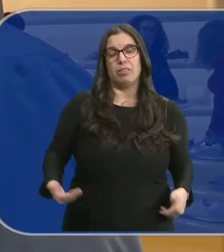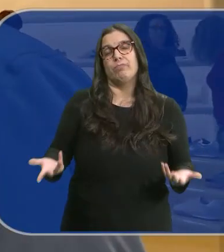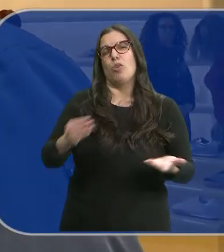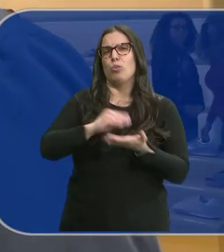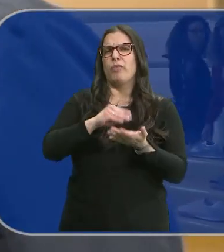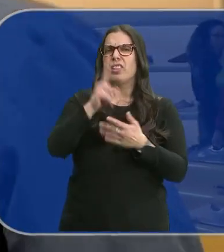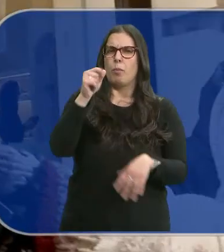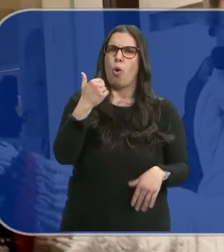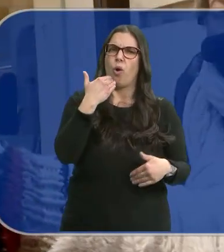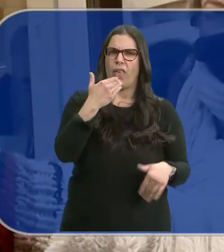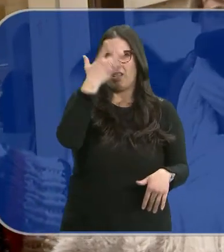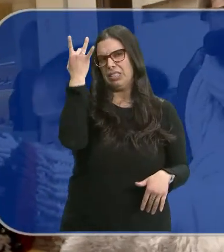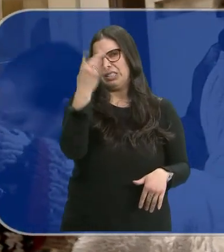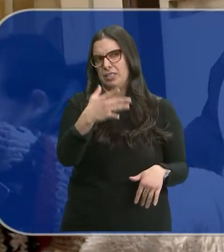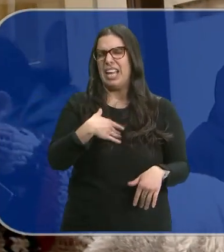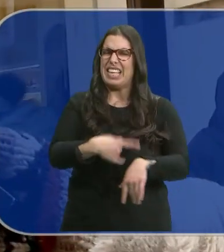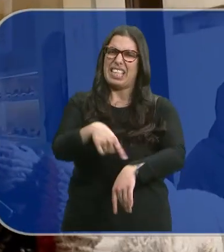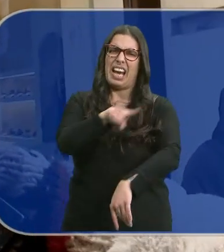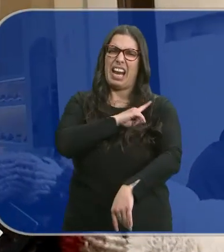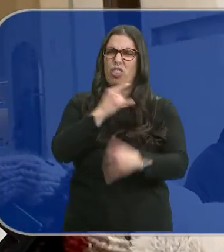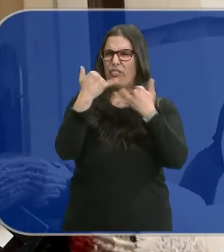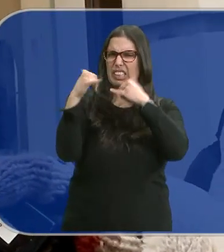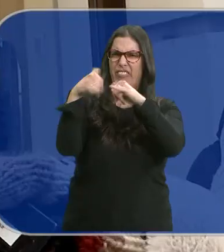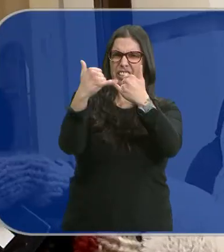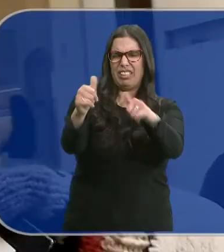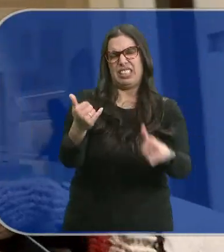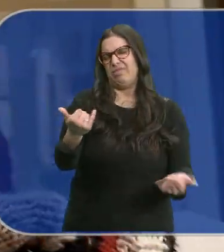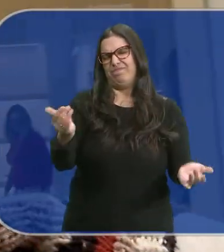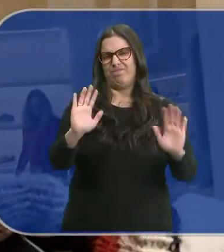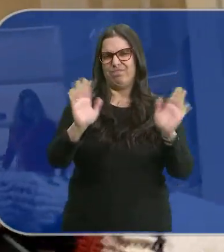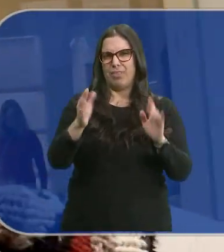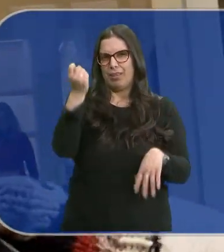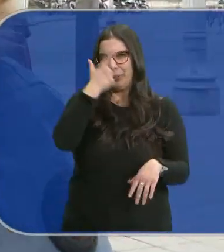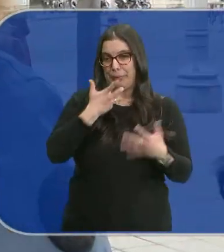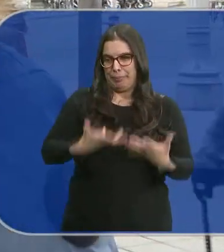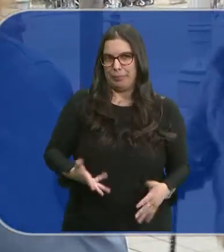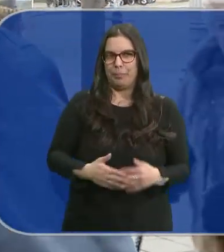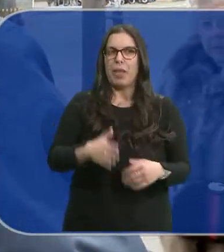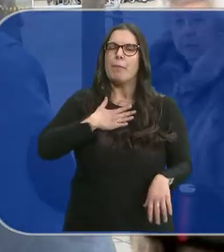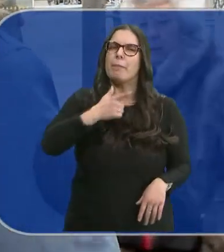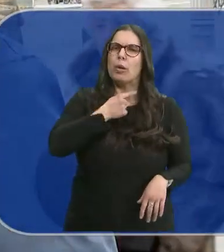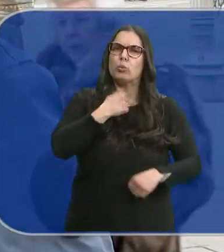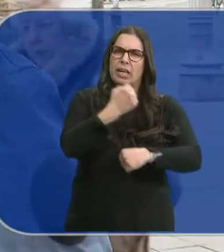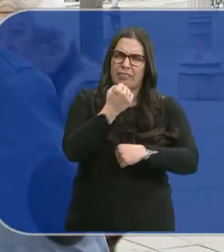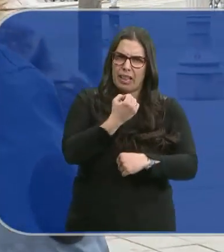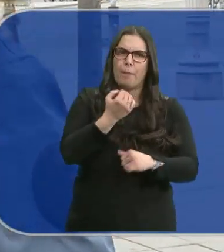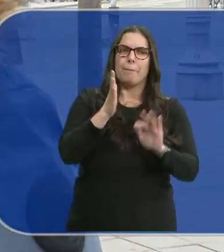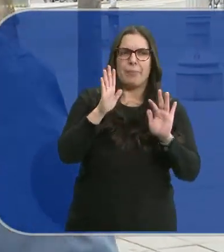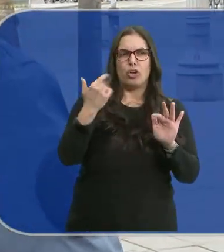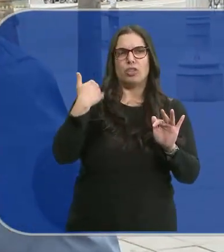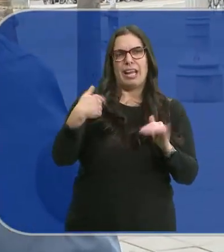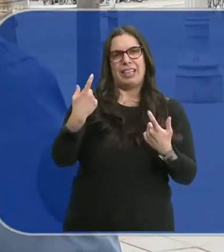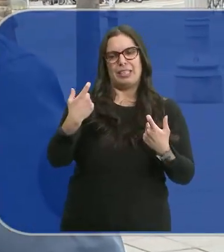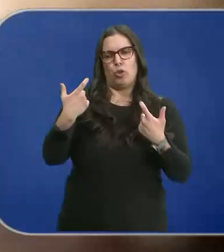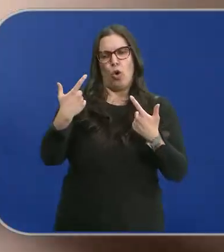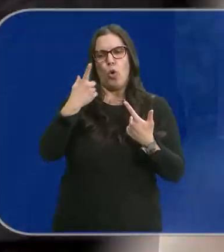veces agradece también. Exagerado tanta fiesta que casi un alivio. Me gustan mucho las Navidades, pero ya necesito